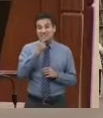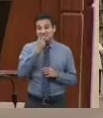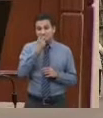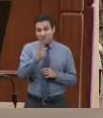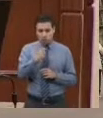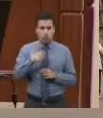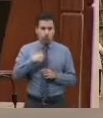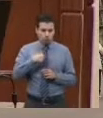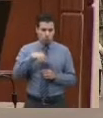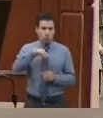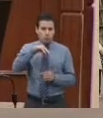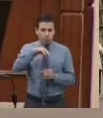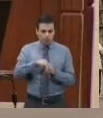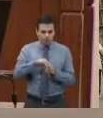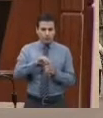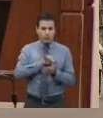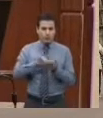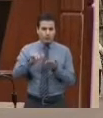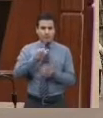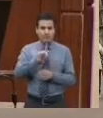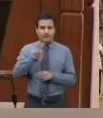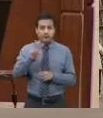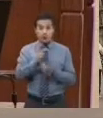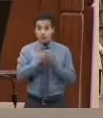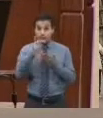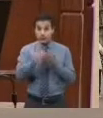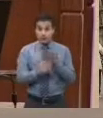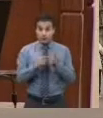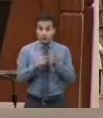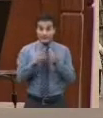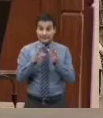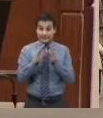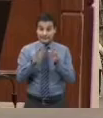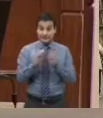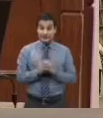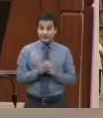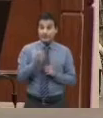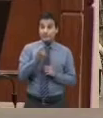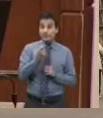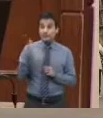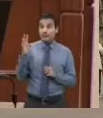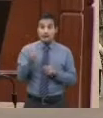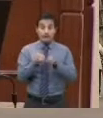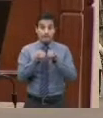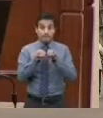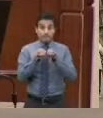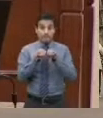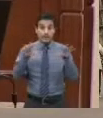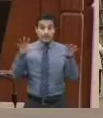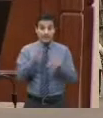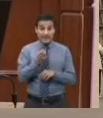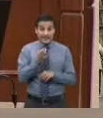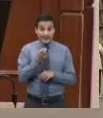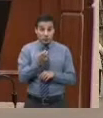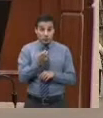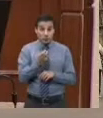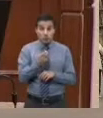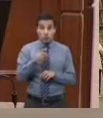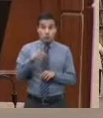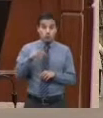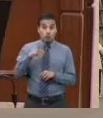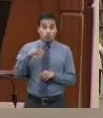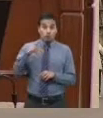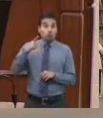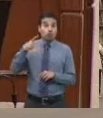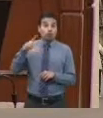por ese partido. En el proyecto se sostiene que estos mensajes no fueron realizados en ejercicio de la